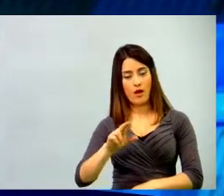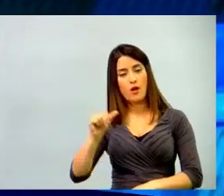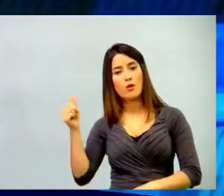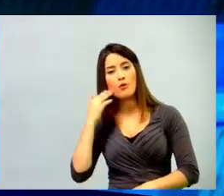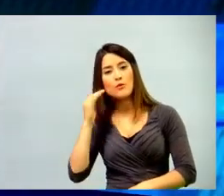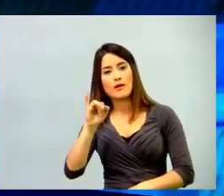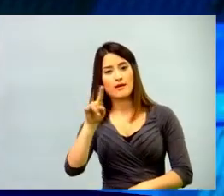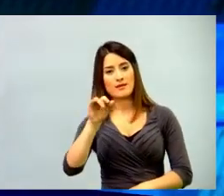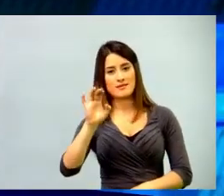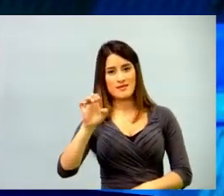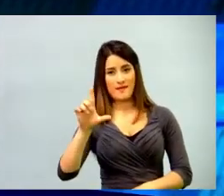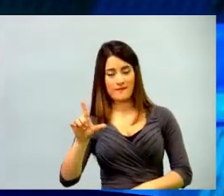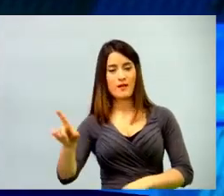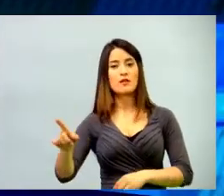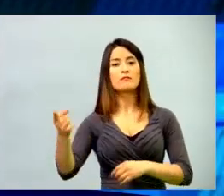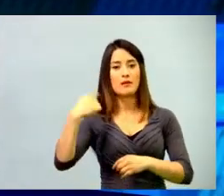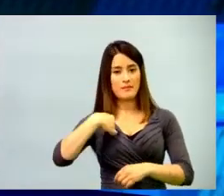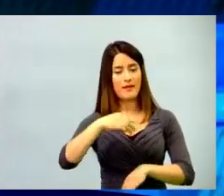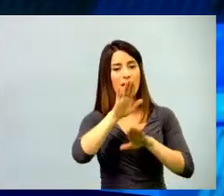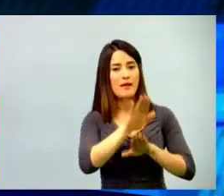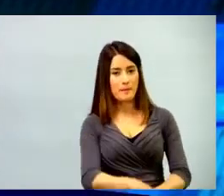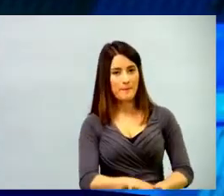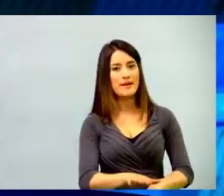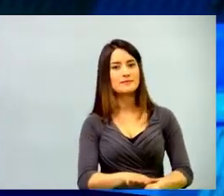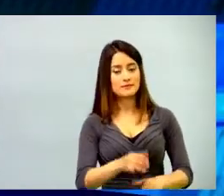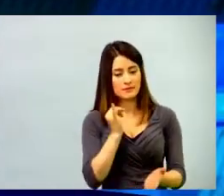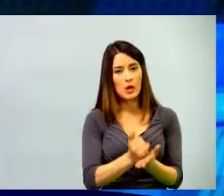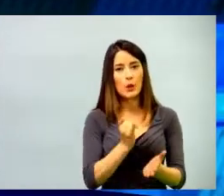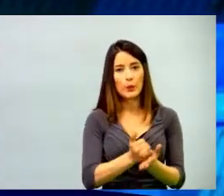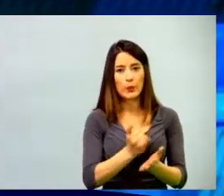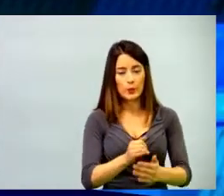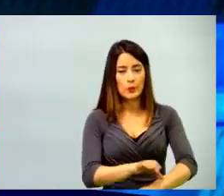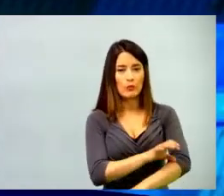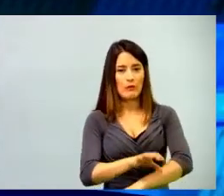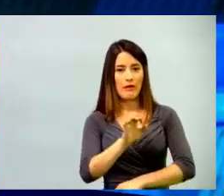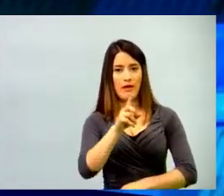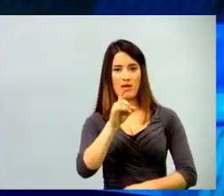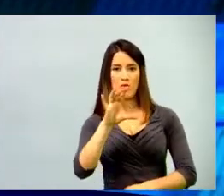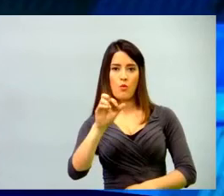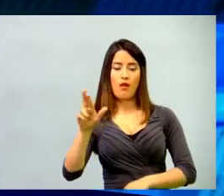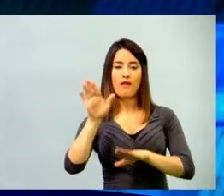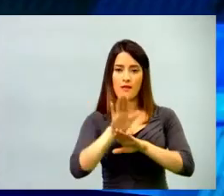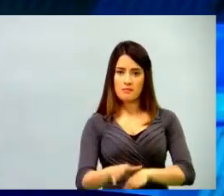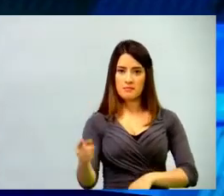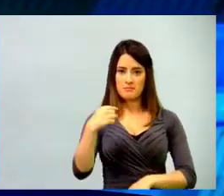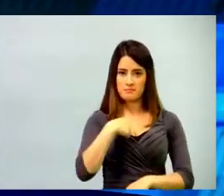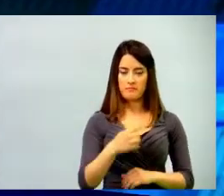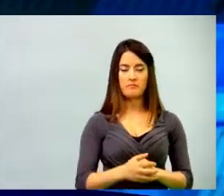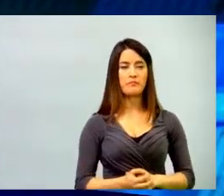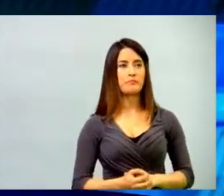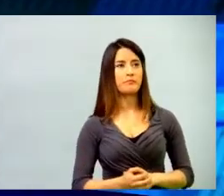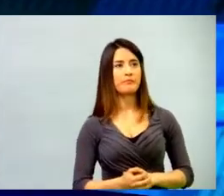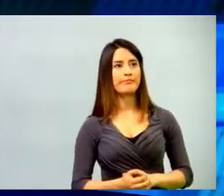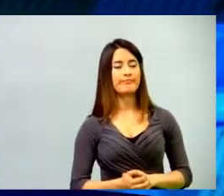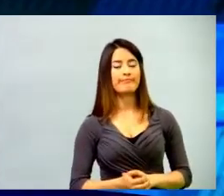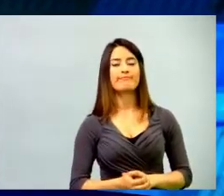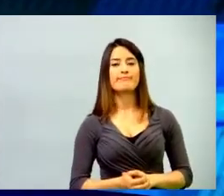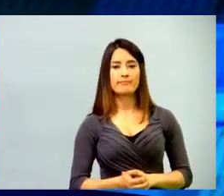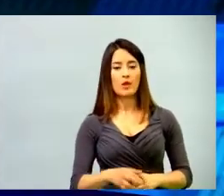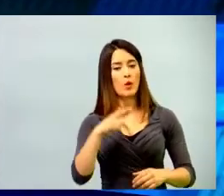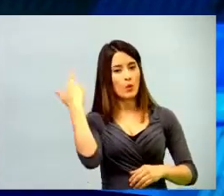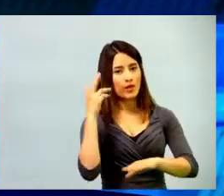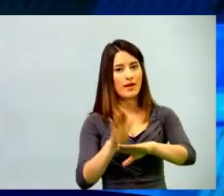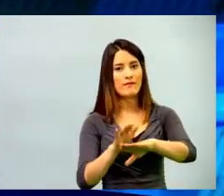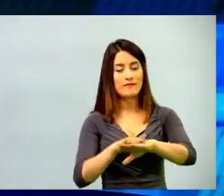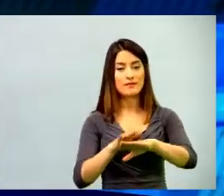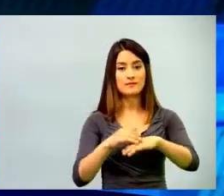representa también en nuestras sesiones de Junta de Computadores para Educar. Yo quiero nuevamente felicitar a todo el equipo